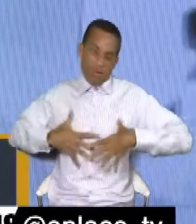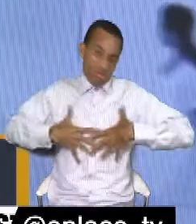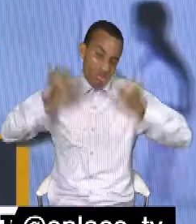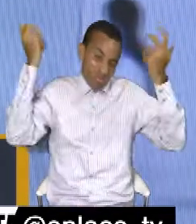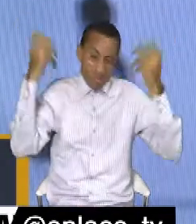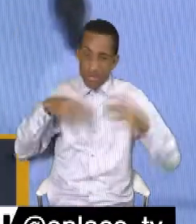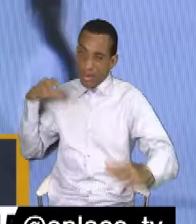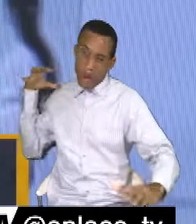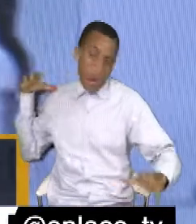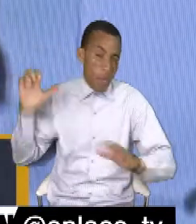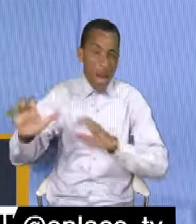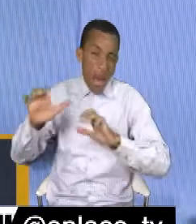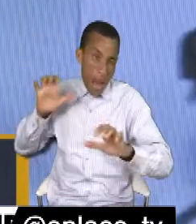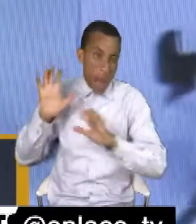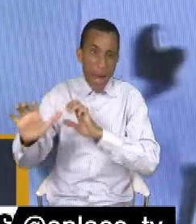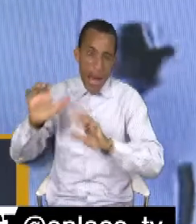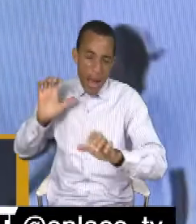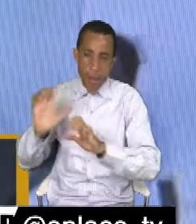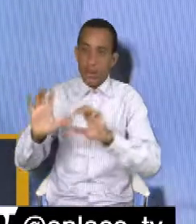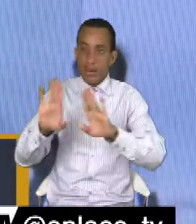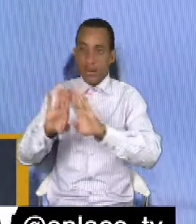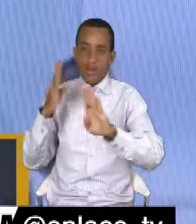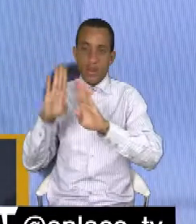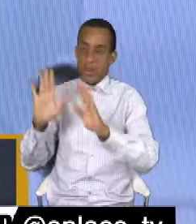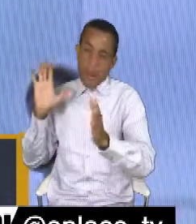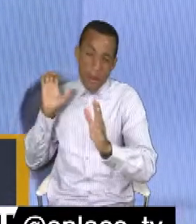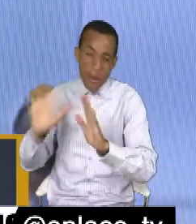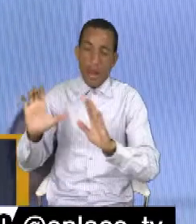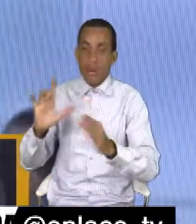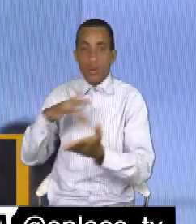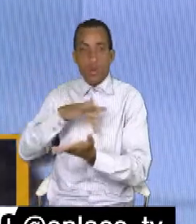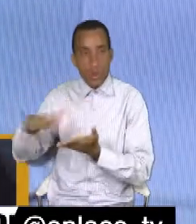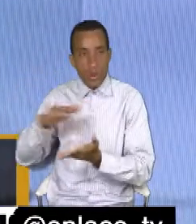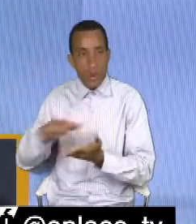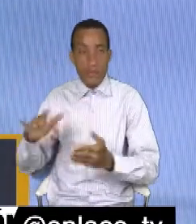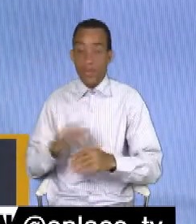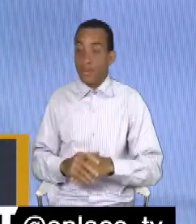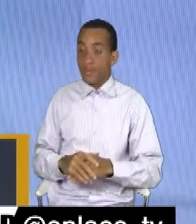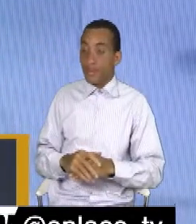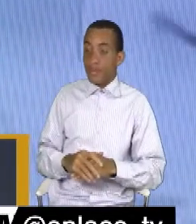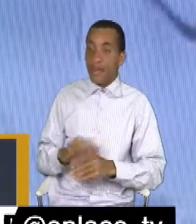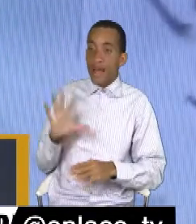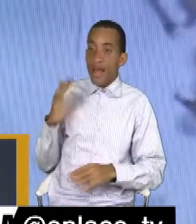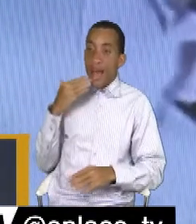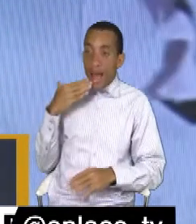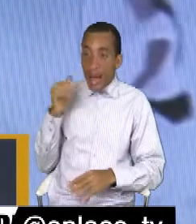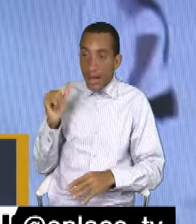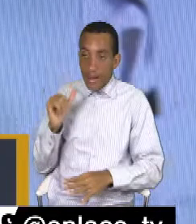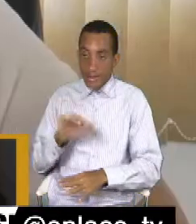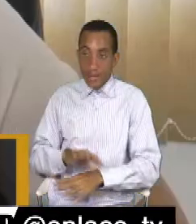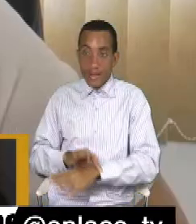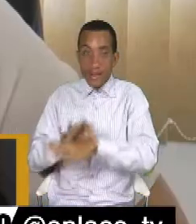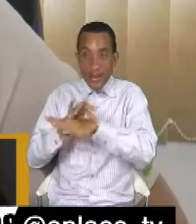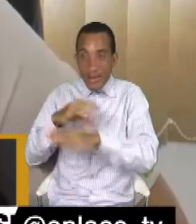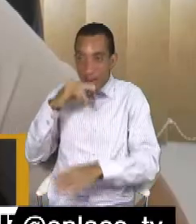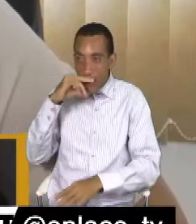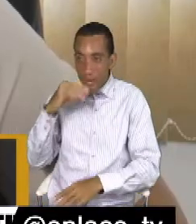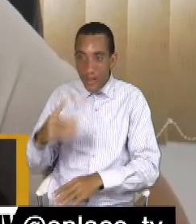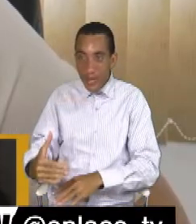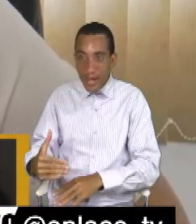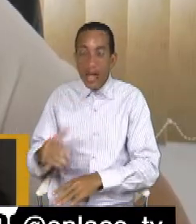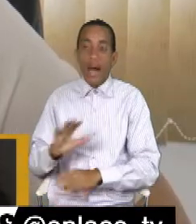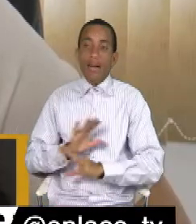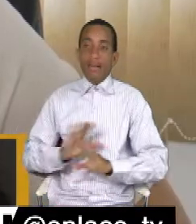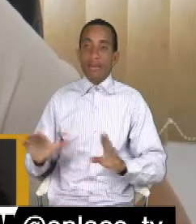contra las puertas de urgencias. Estaba la pediatra, estaba pacientes, había niños, había muchas personas